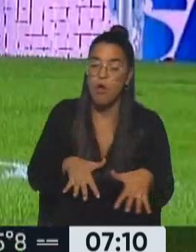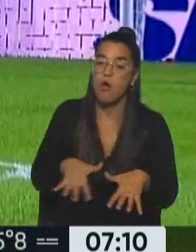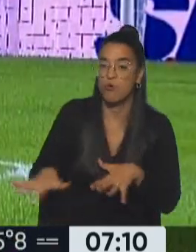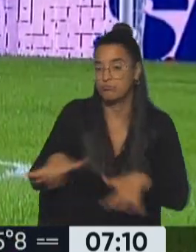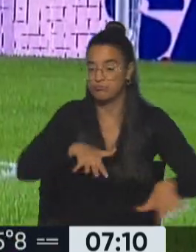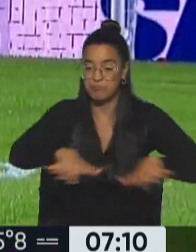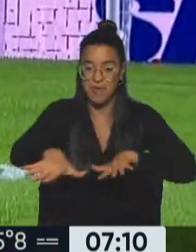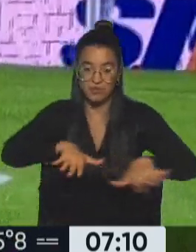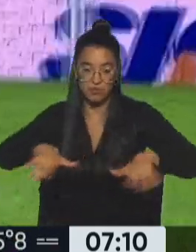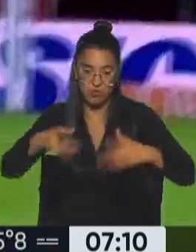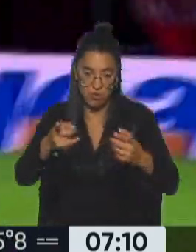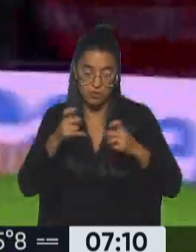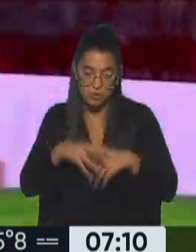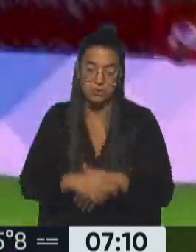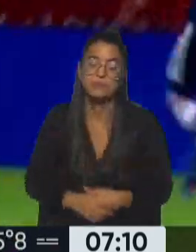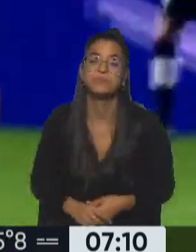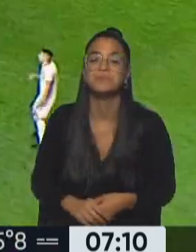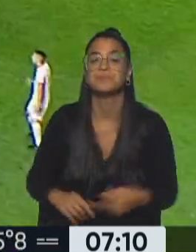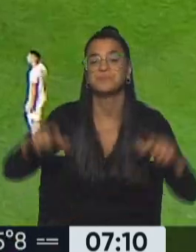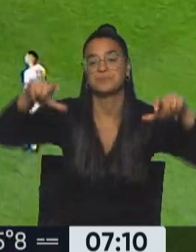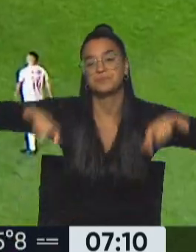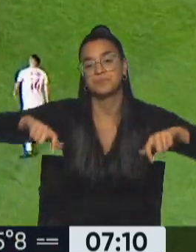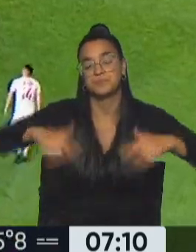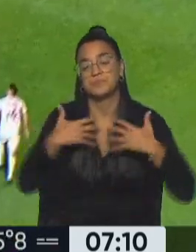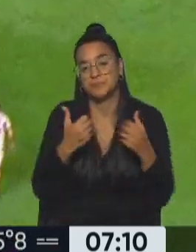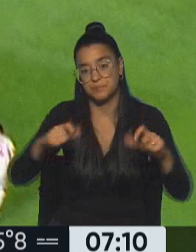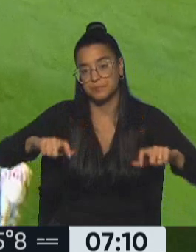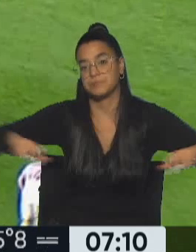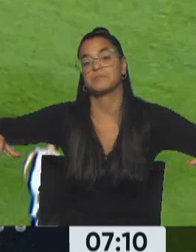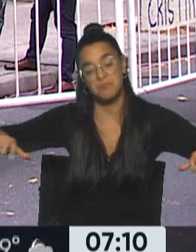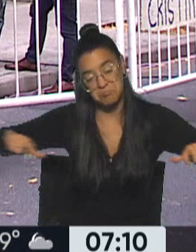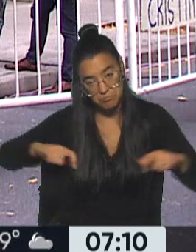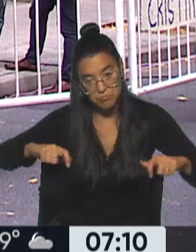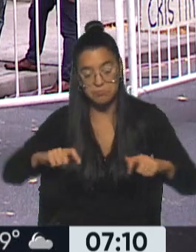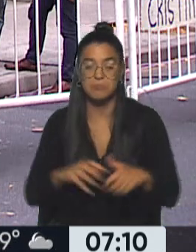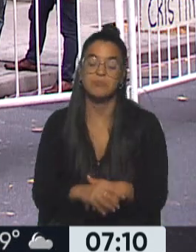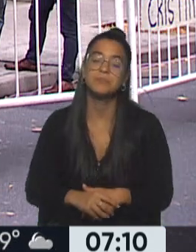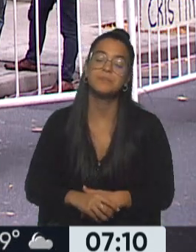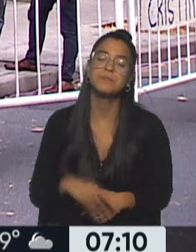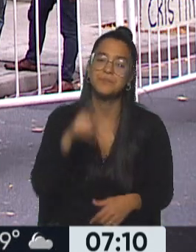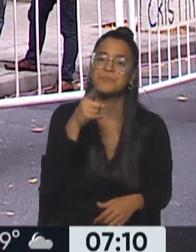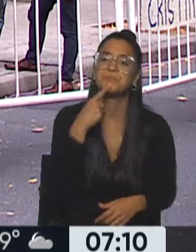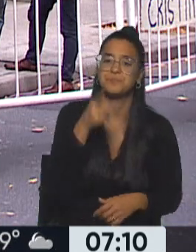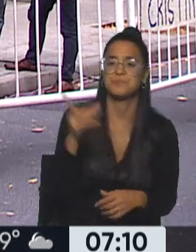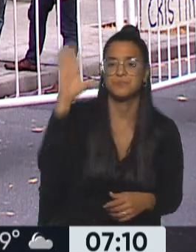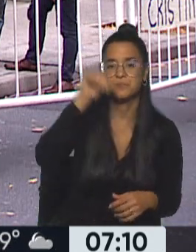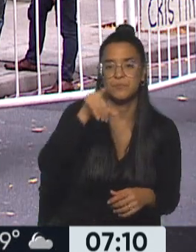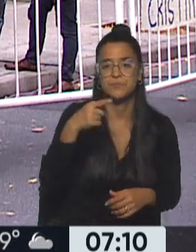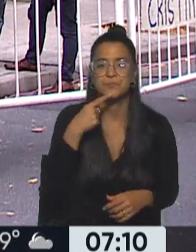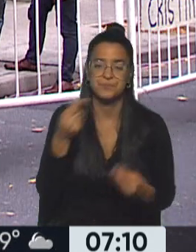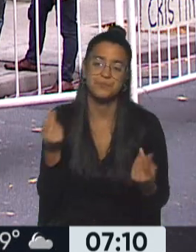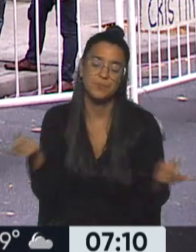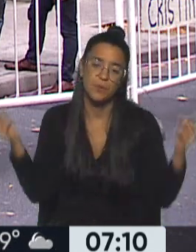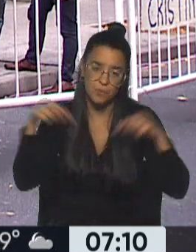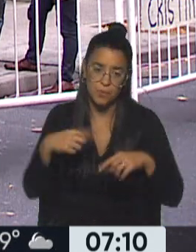con espacios, ¿no? Bueno, tampoco la cancha de Defensa, tampoco el Maracaná. No, pero tiene es un poco más grande. Bueno, la gran noche de... Sí,